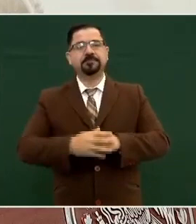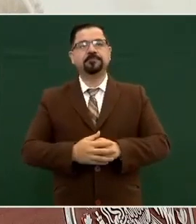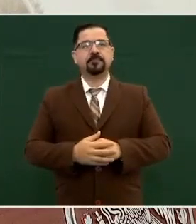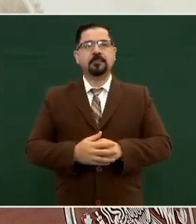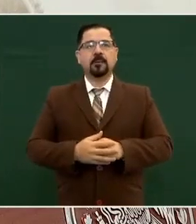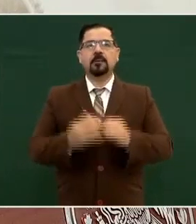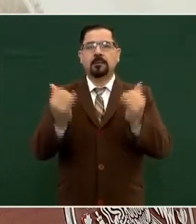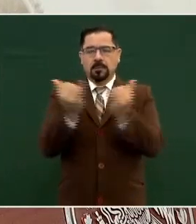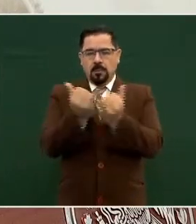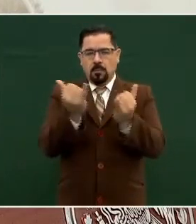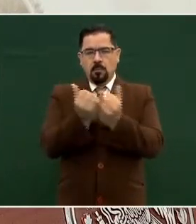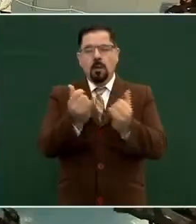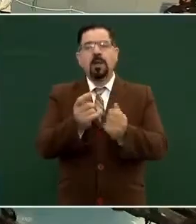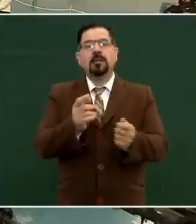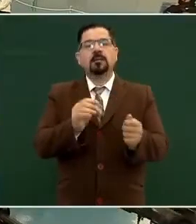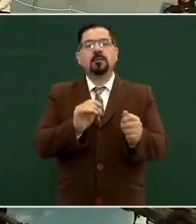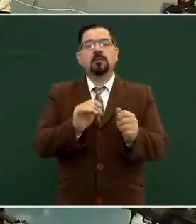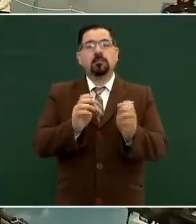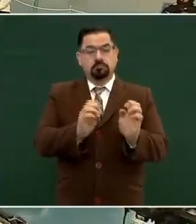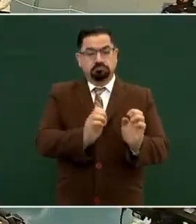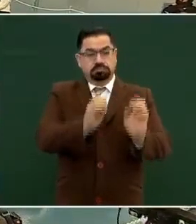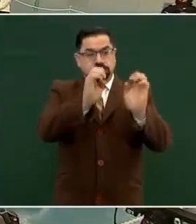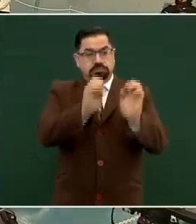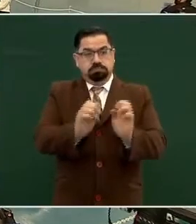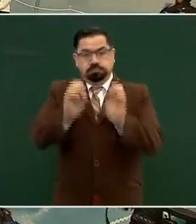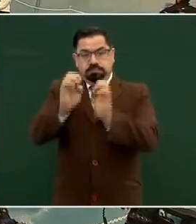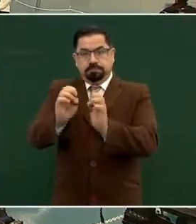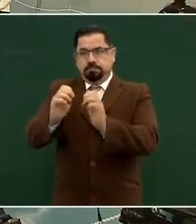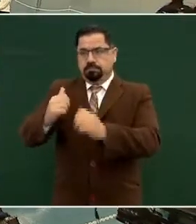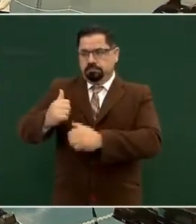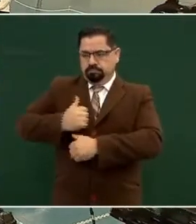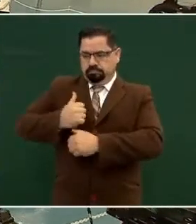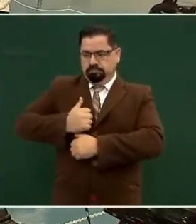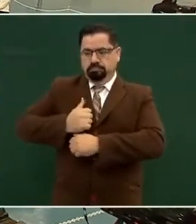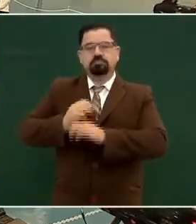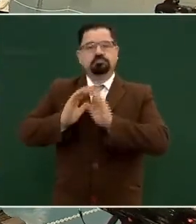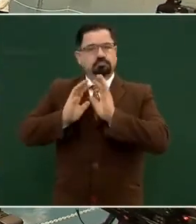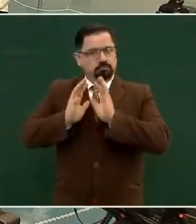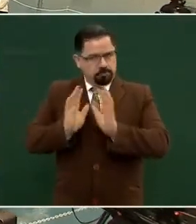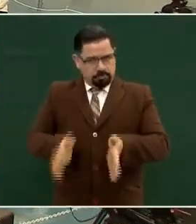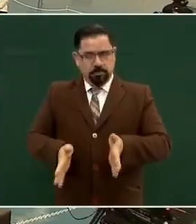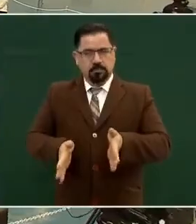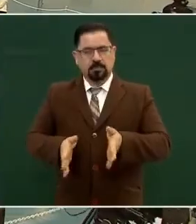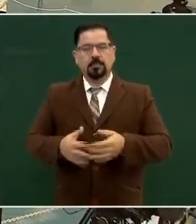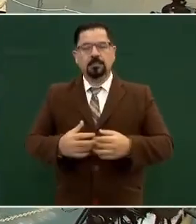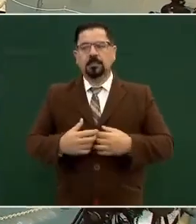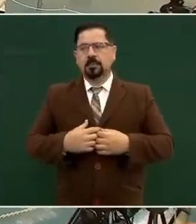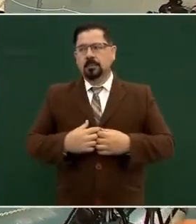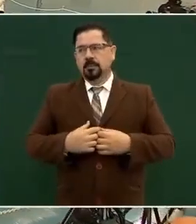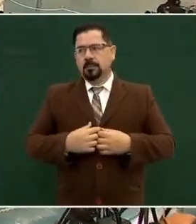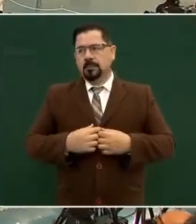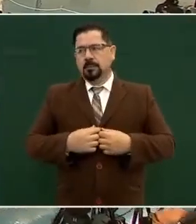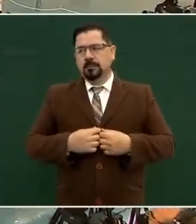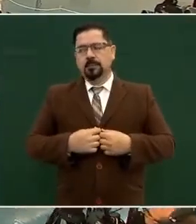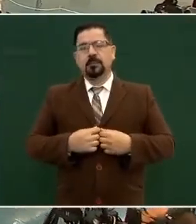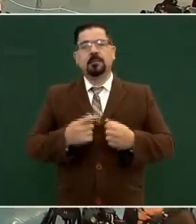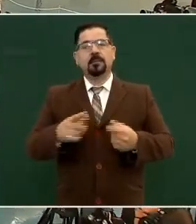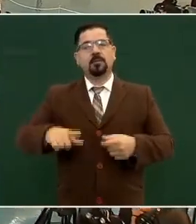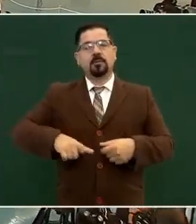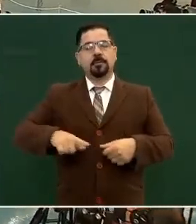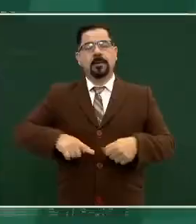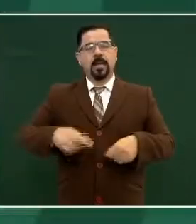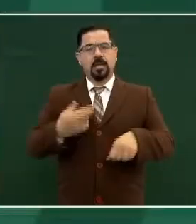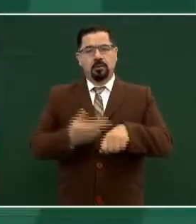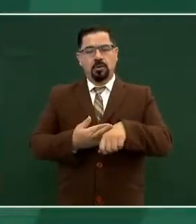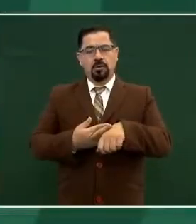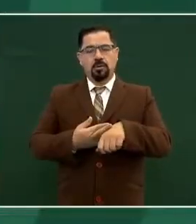en lo que tiene que ver con instalaciones militares. Ya nos pidió el gobernador apoyo para